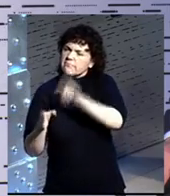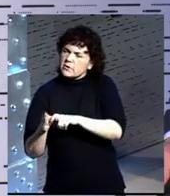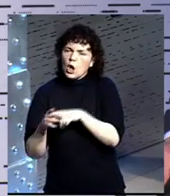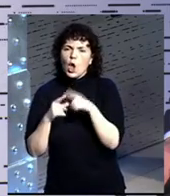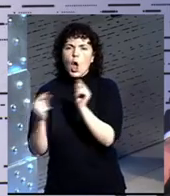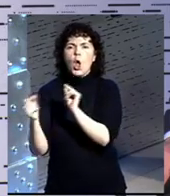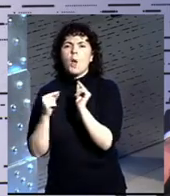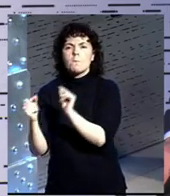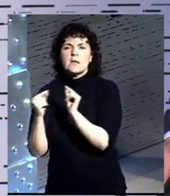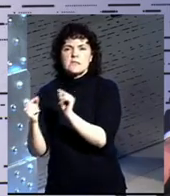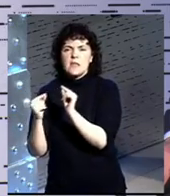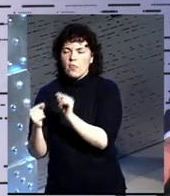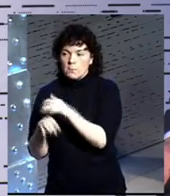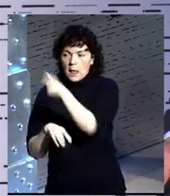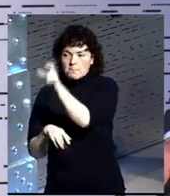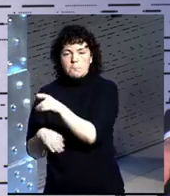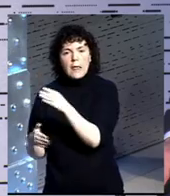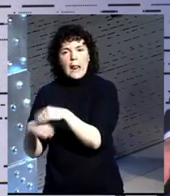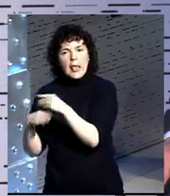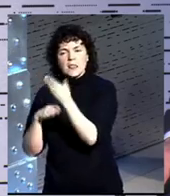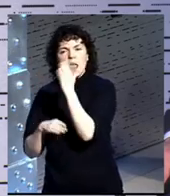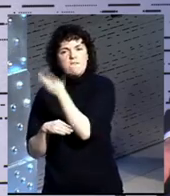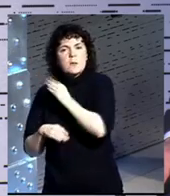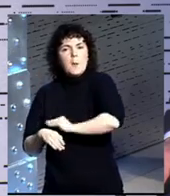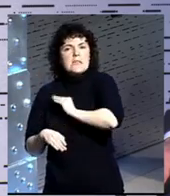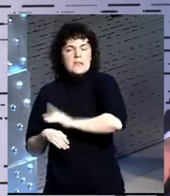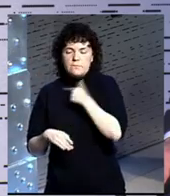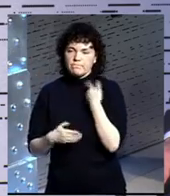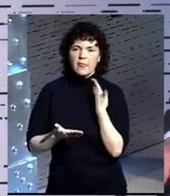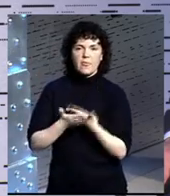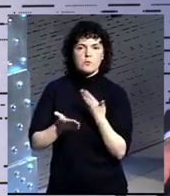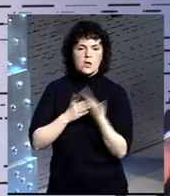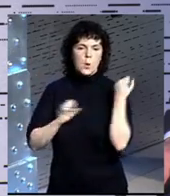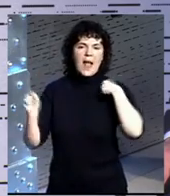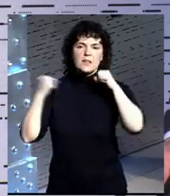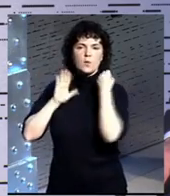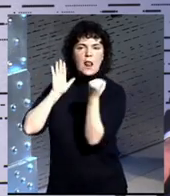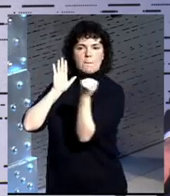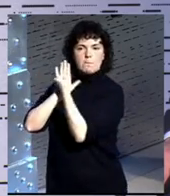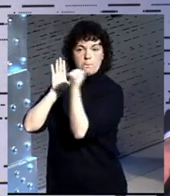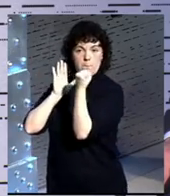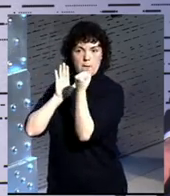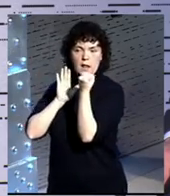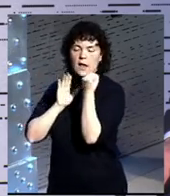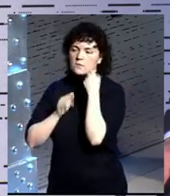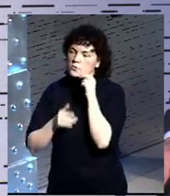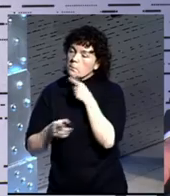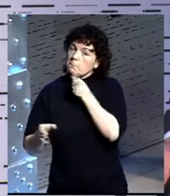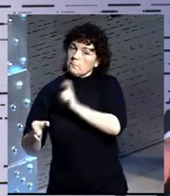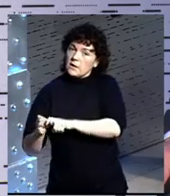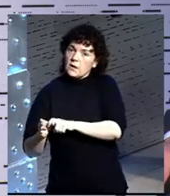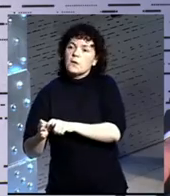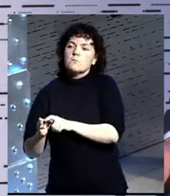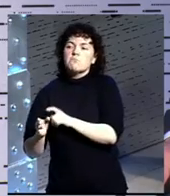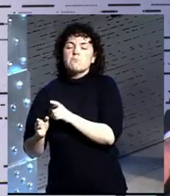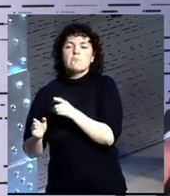tiene para el cliente es enorme, porque lo que estás es demostrando la actitud de la marca, la actitud de preocupación, y tiene impacto en el